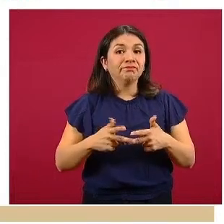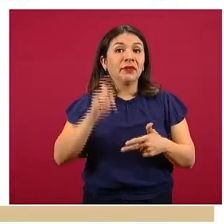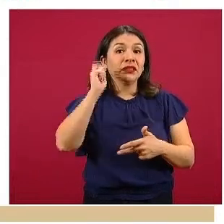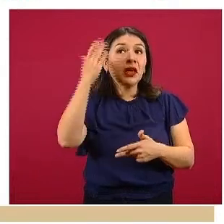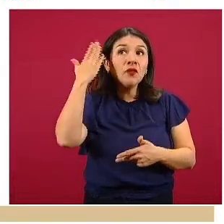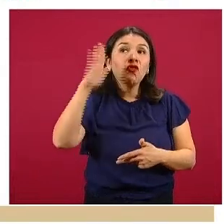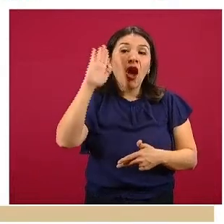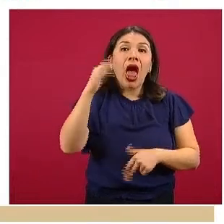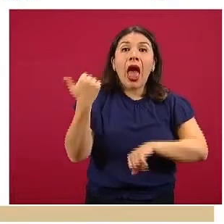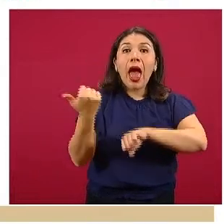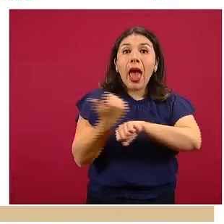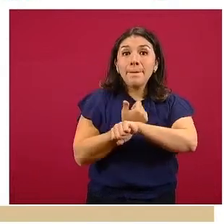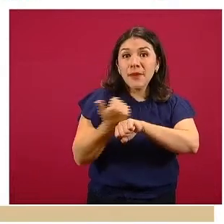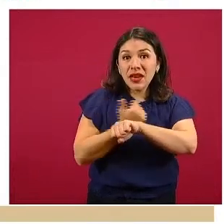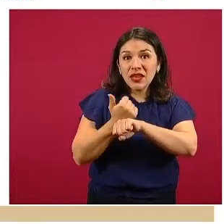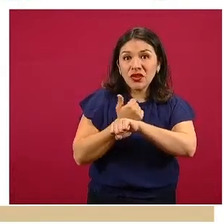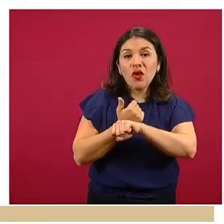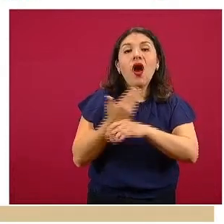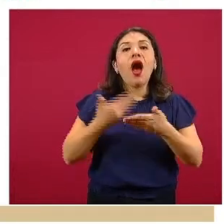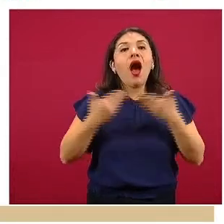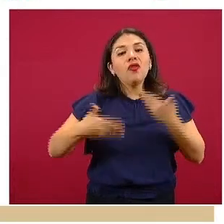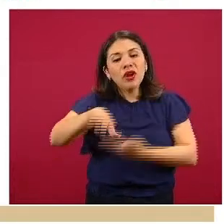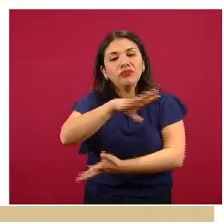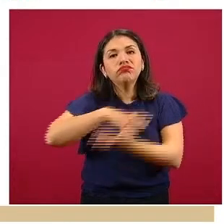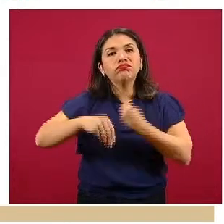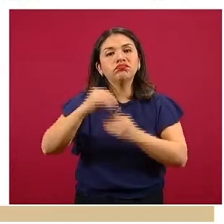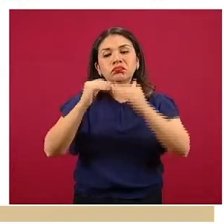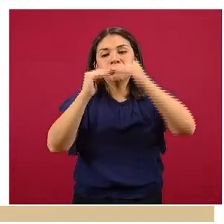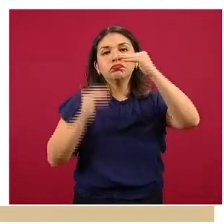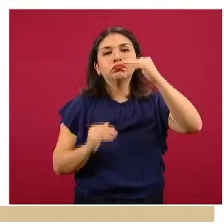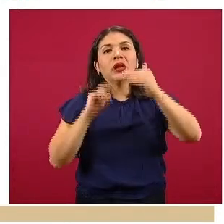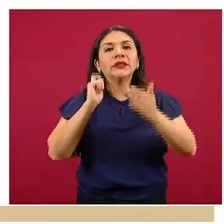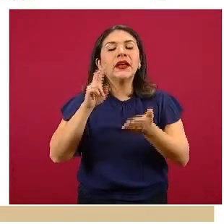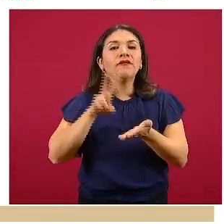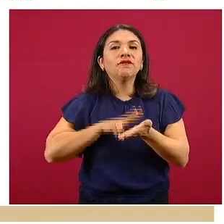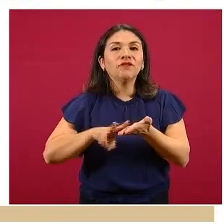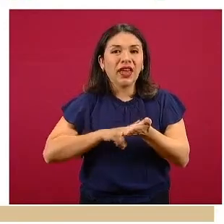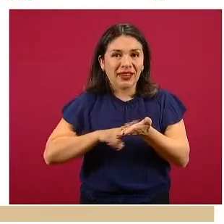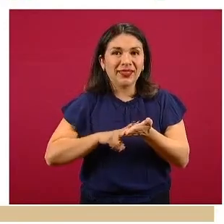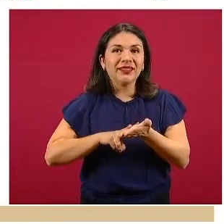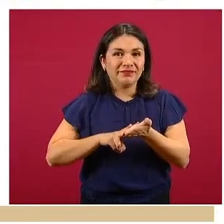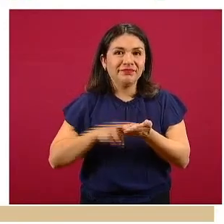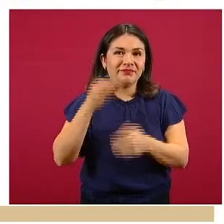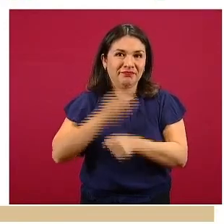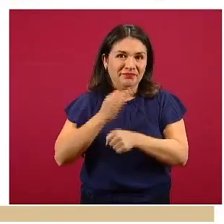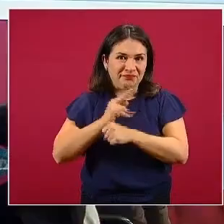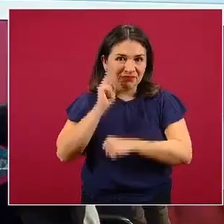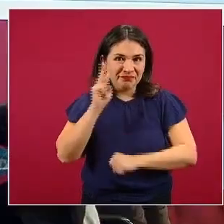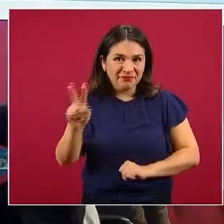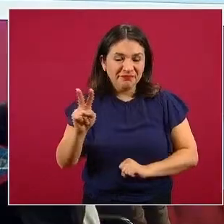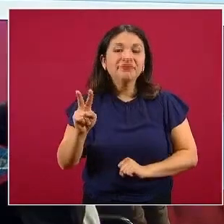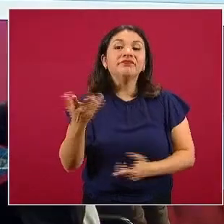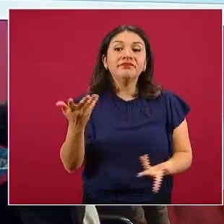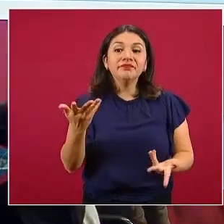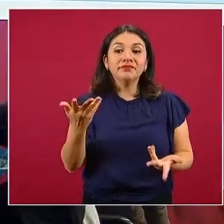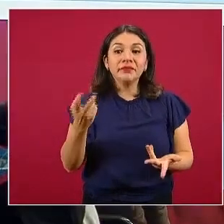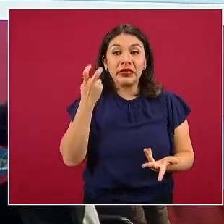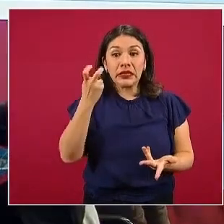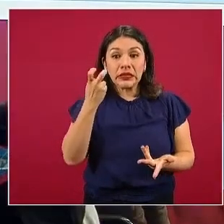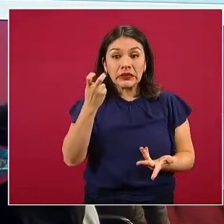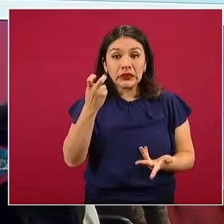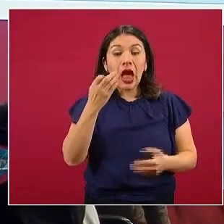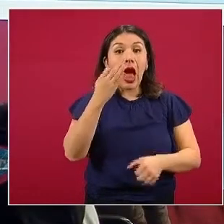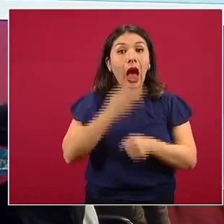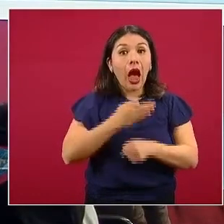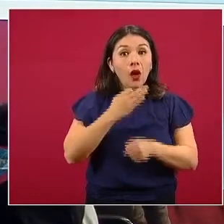en un nivel de riesgo amarillo, bajó a un nivel de riesgo bajo, que en este caso es el verde, y entonces es la razón por la